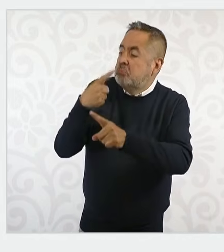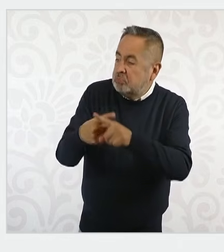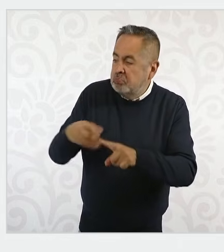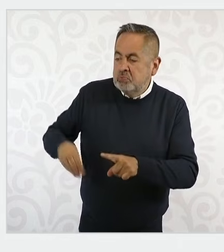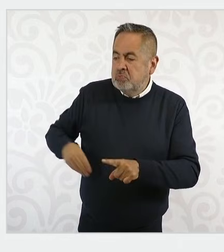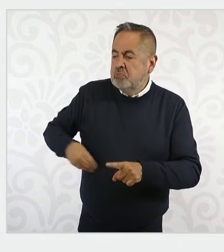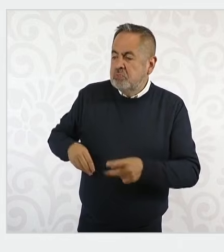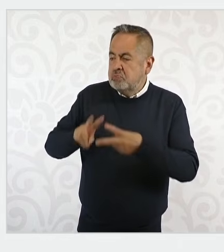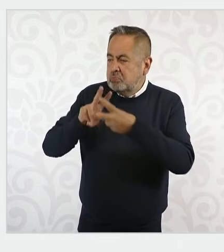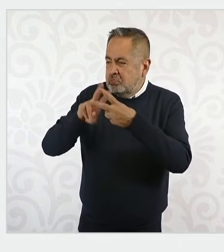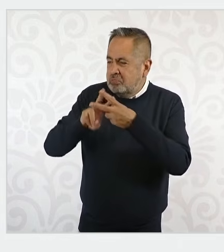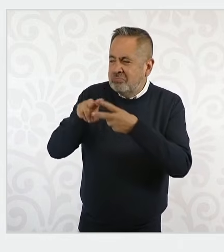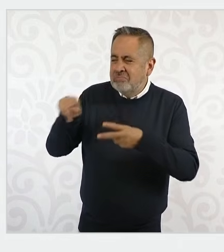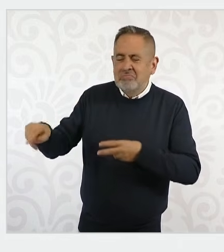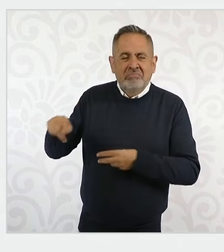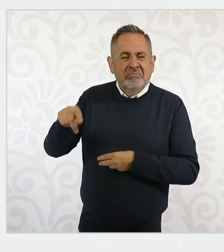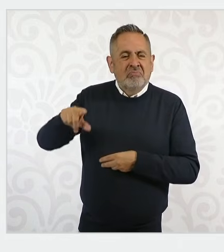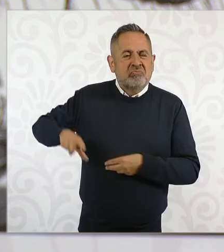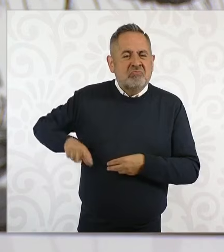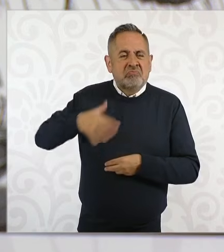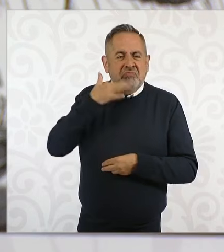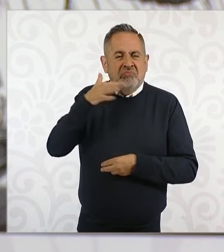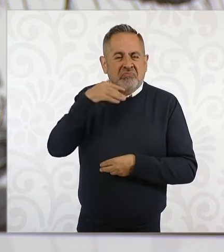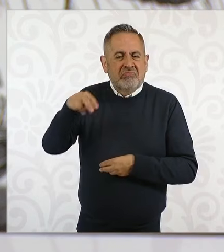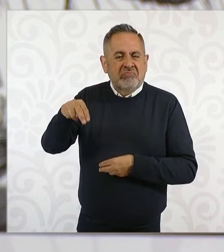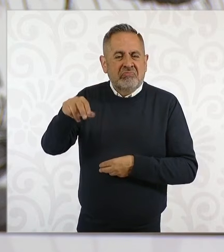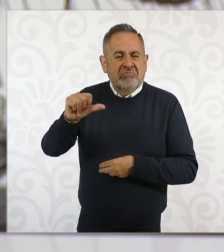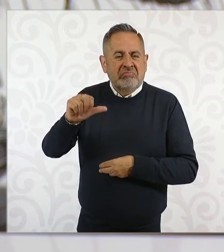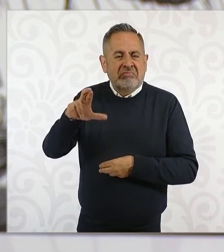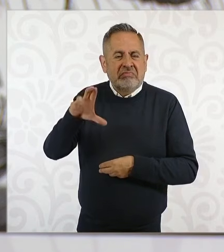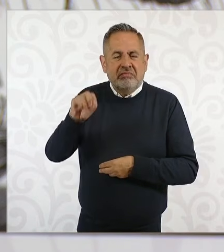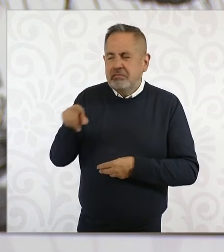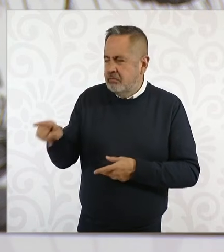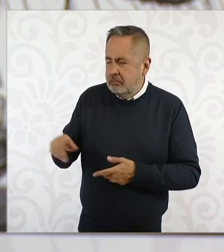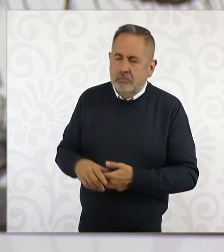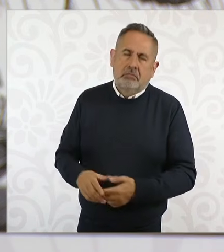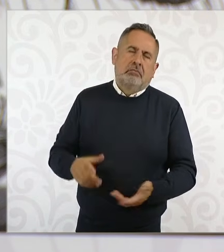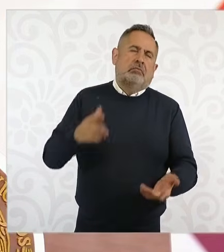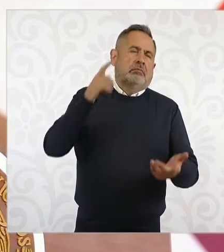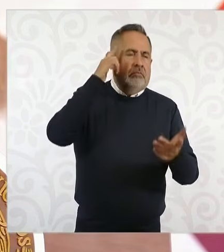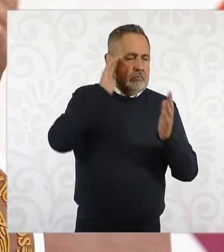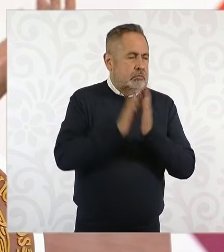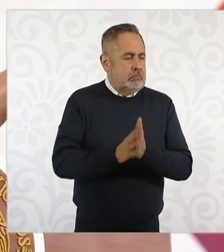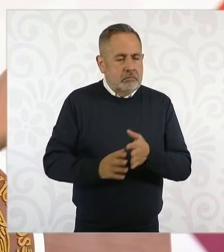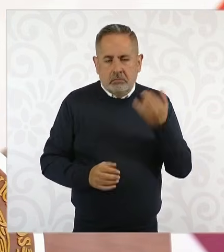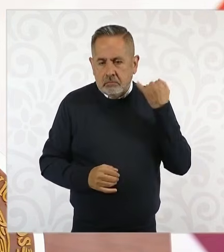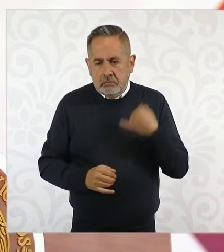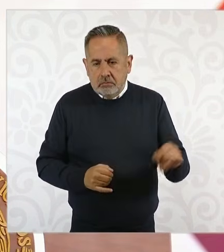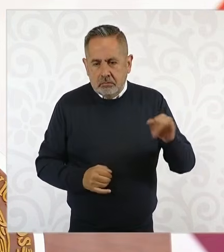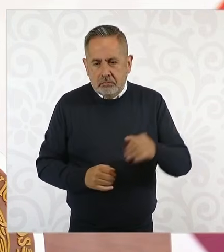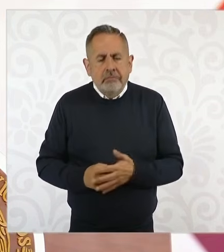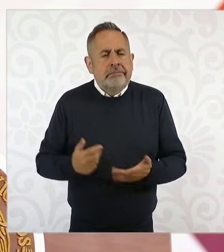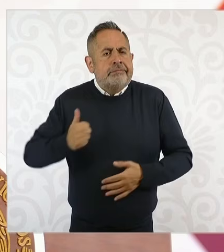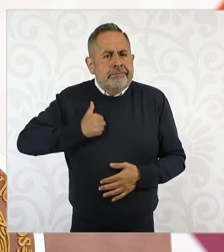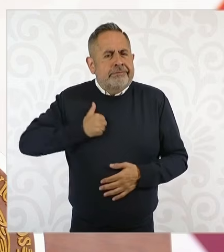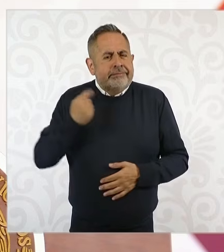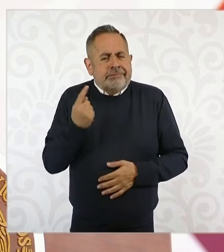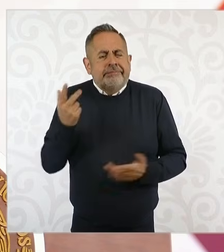O sea, es ridículo. O sea, ¿y Canadá qué?